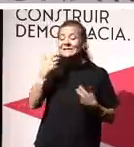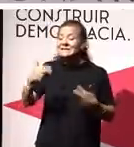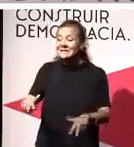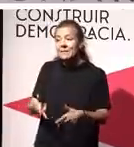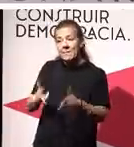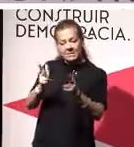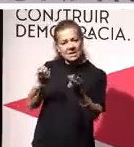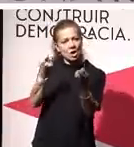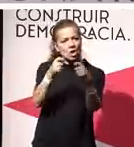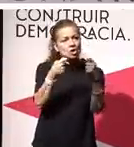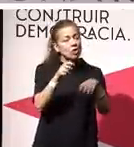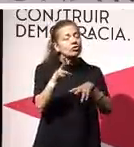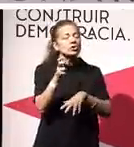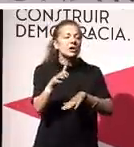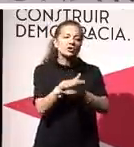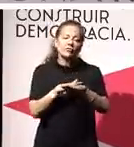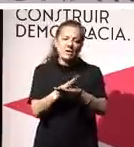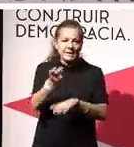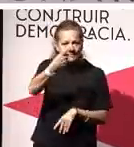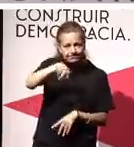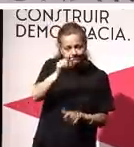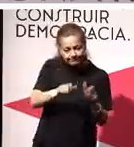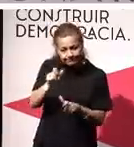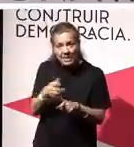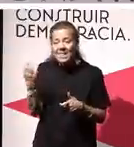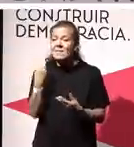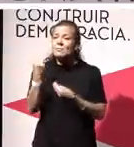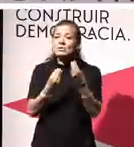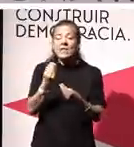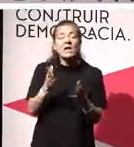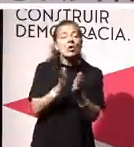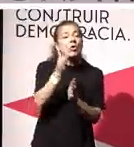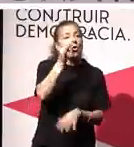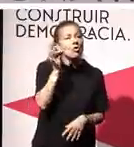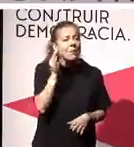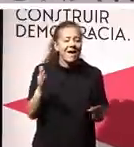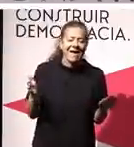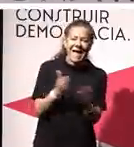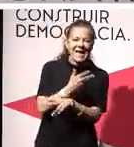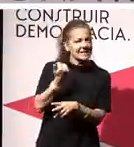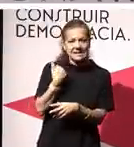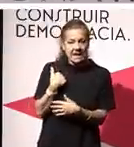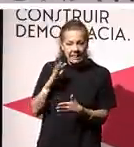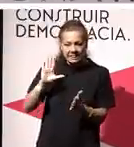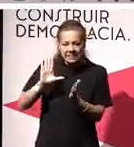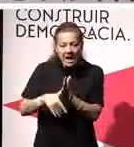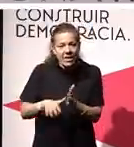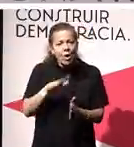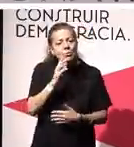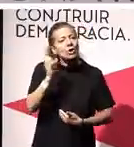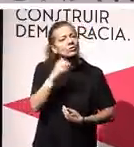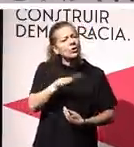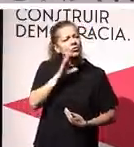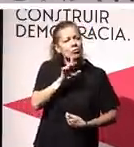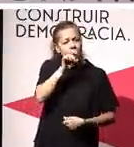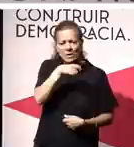hacer negocio con los derechos fundamentales de nuestra gente. Y tenemos que hacerlo, compañeros y compañeras, antes de que sea demasiado tarde, porque los fondos buitre